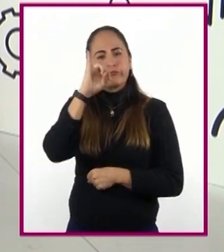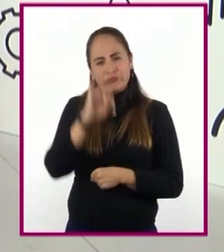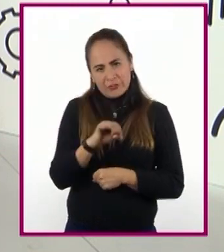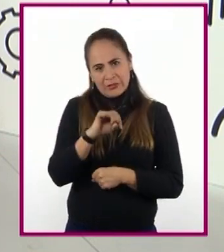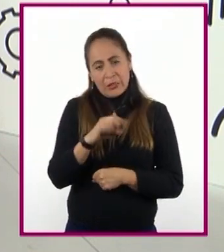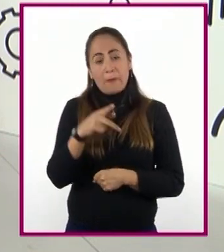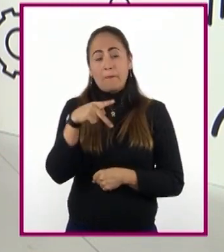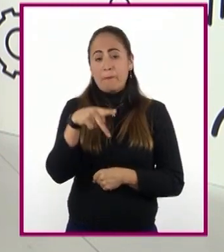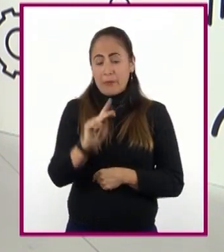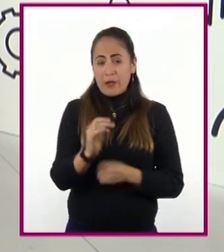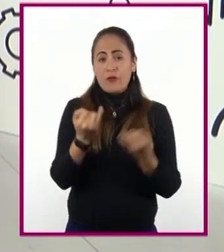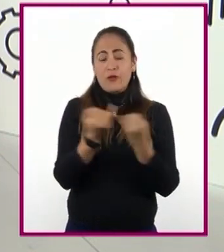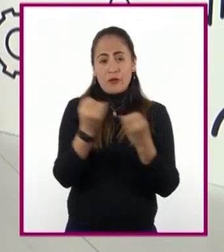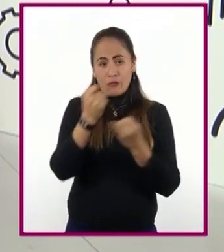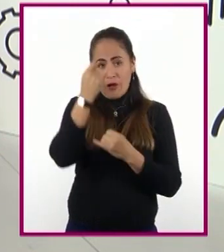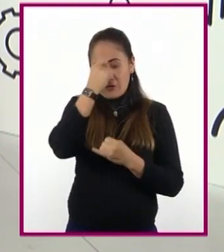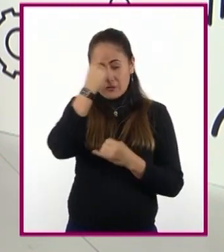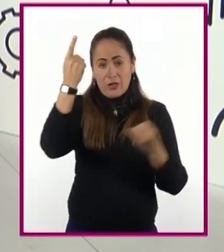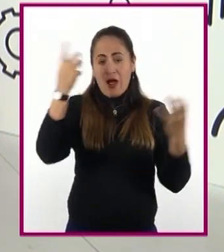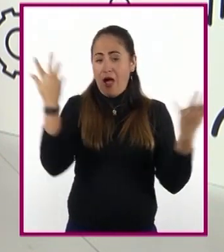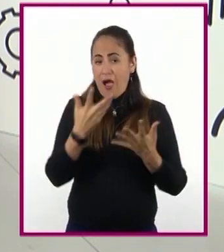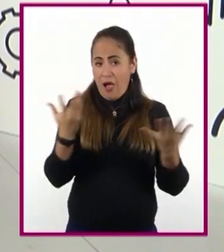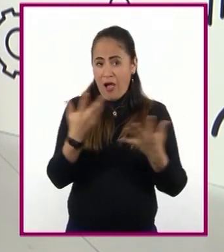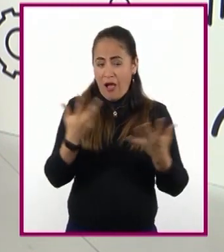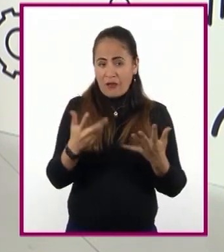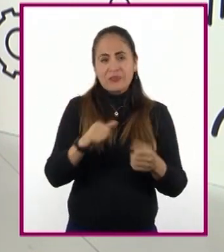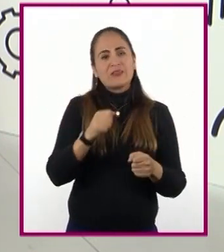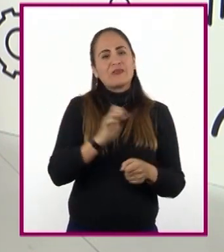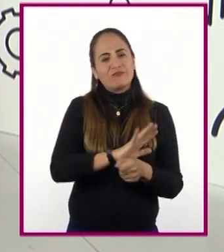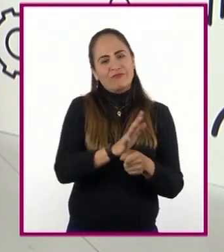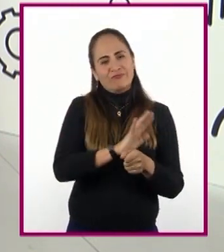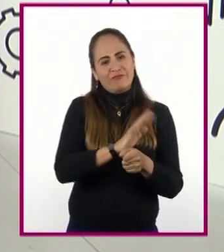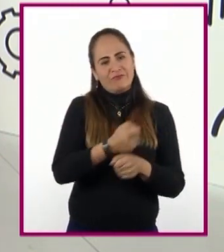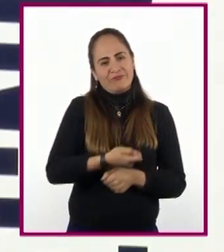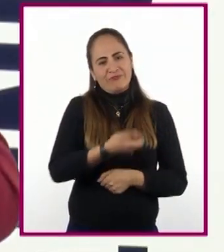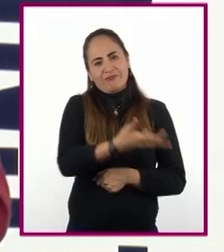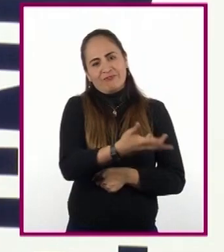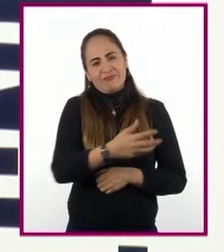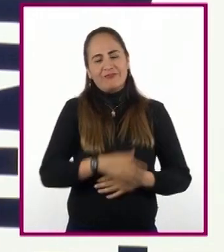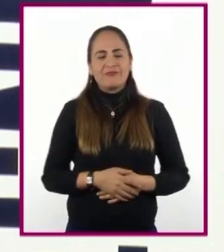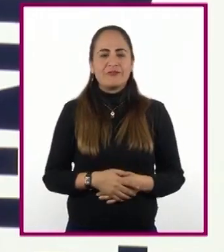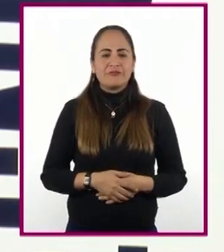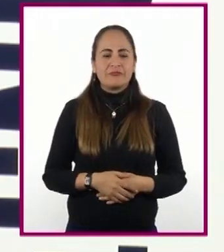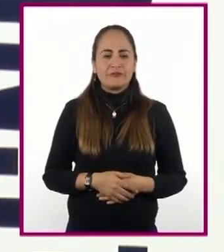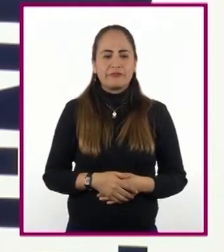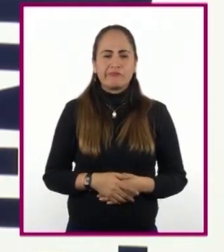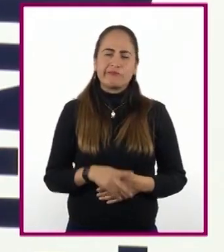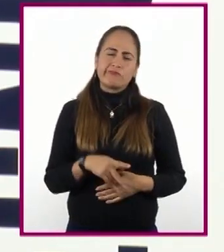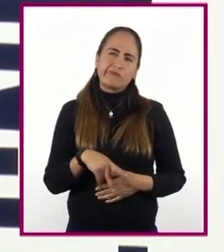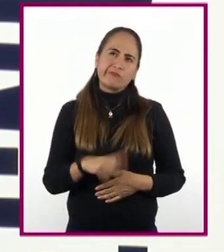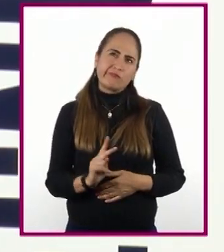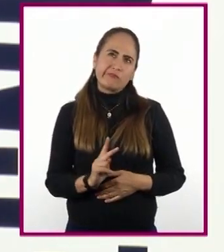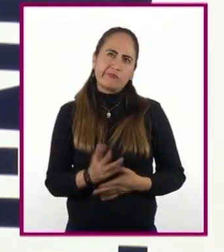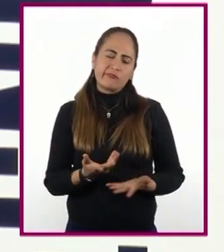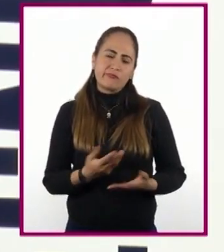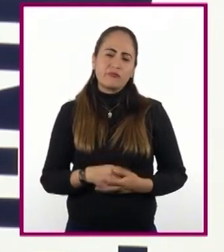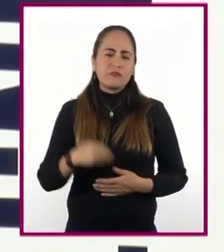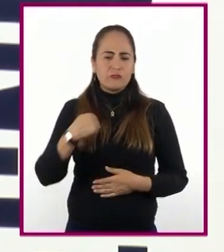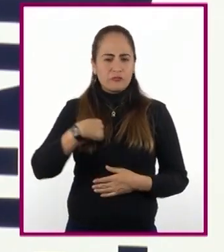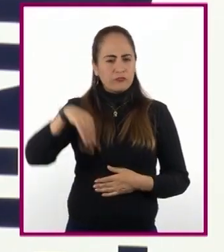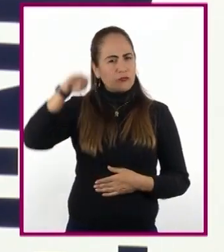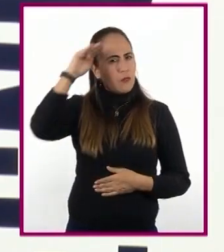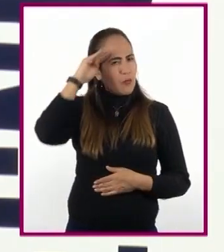a la creación del séptimo arte, que es más conocido como cine. Aunque, ¿sabes? Estaba